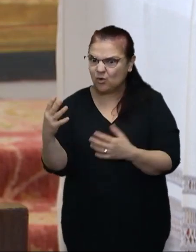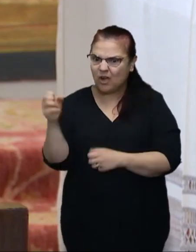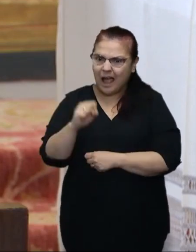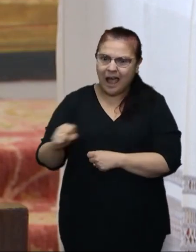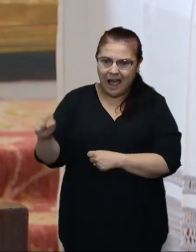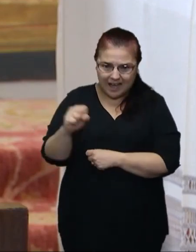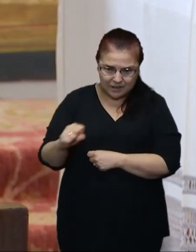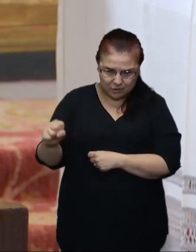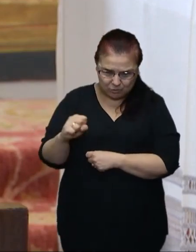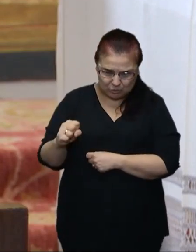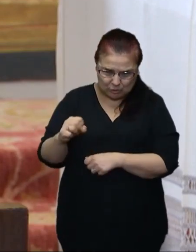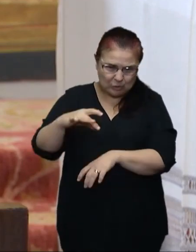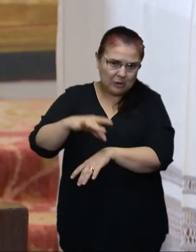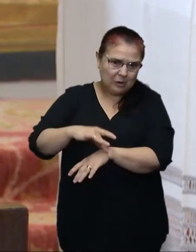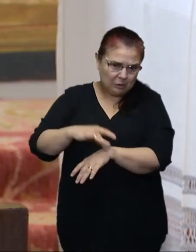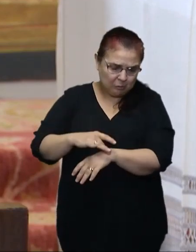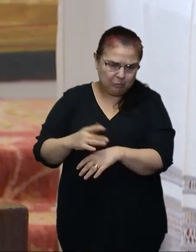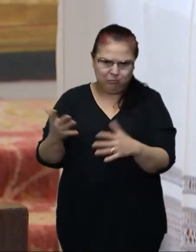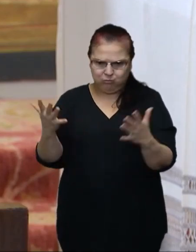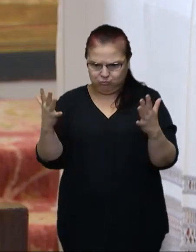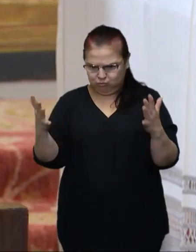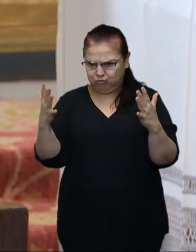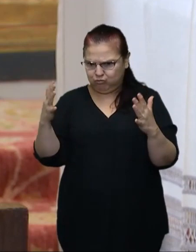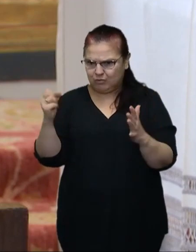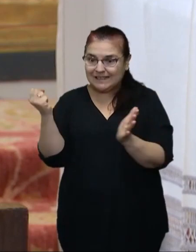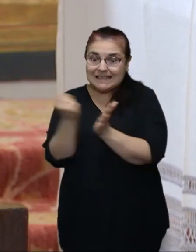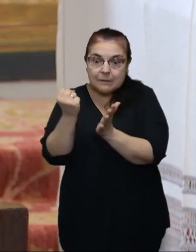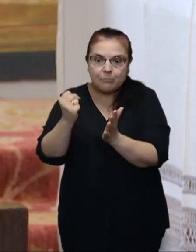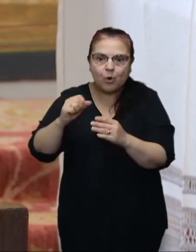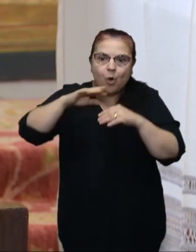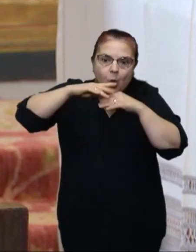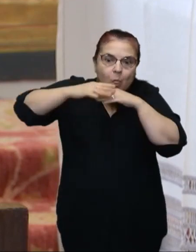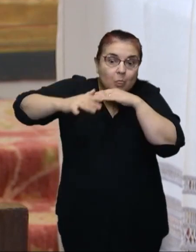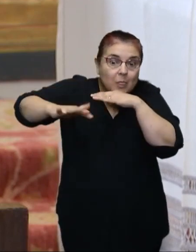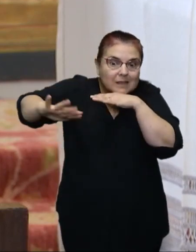enfermo, es un poco el símbolo del desierto,